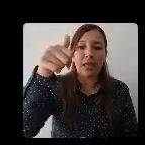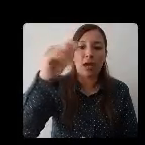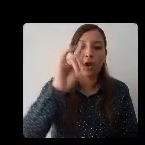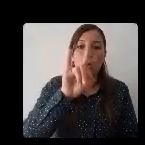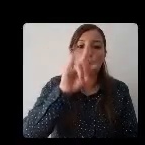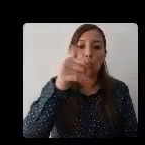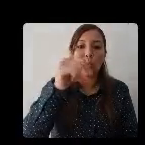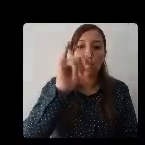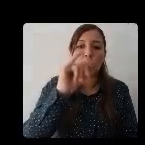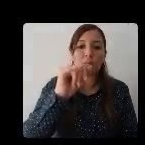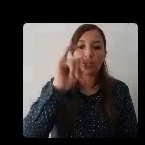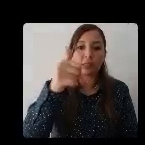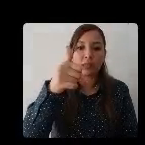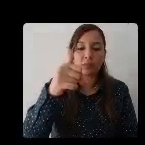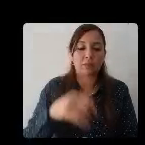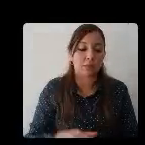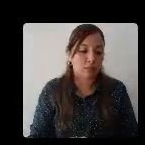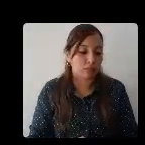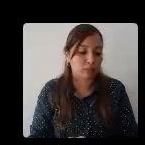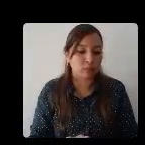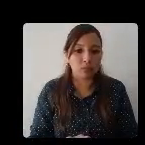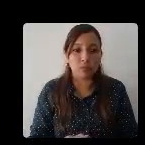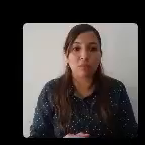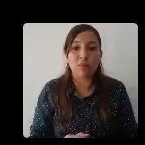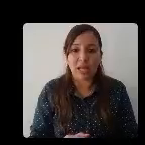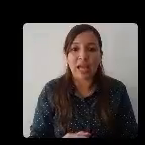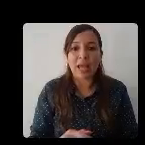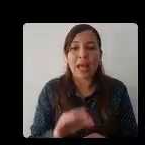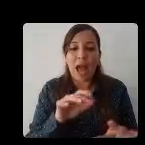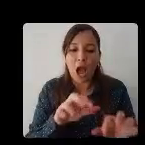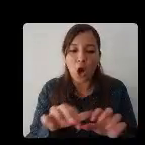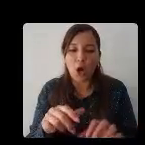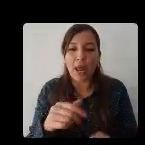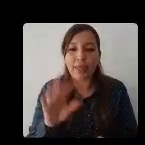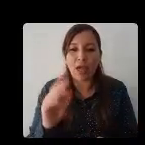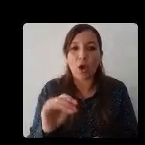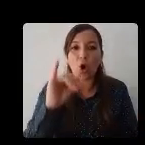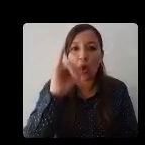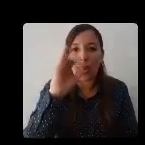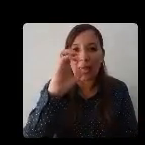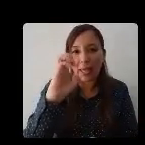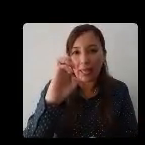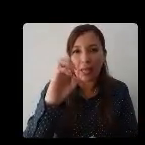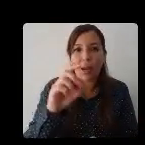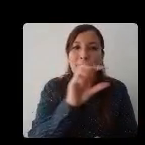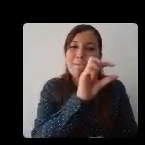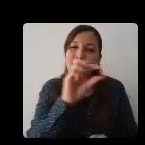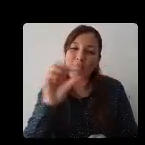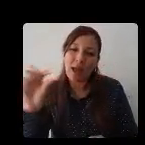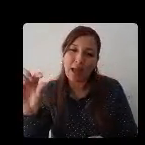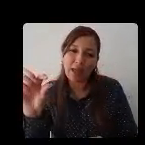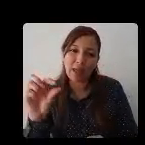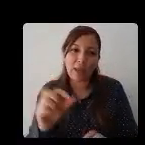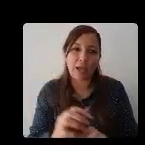sociales, hemos podido crear nuestra página, también tenemos nuestro Instagram, nuestro logo